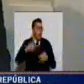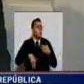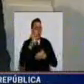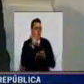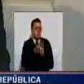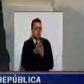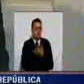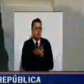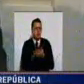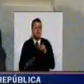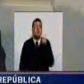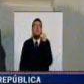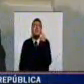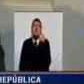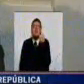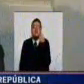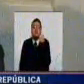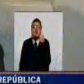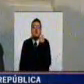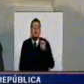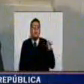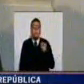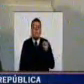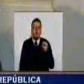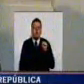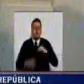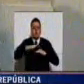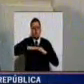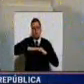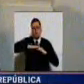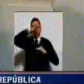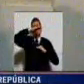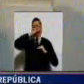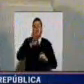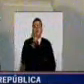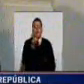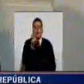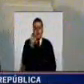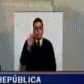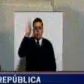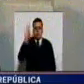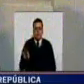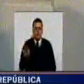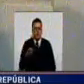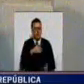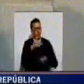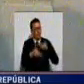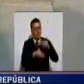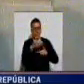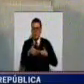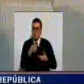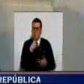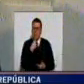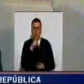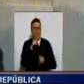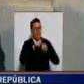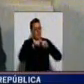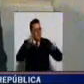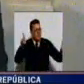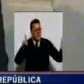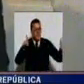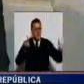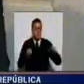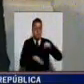nueva valoración de ISAEN, que en pesos aumentaba el precio en 21%. O sea, un proceso completamente distinto. Y